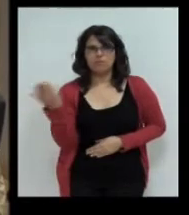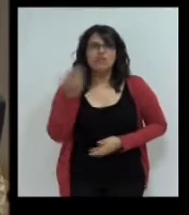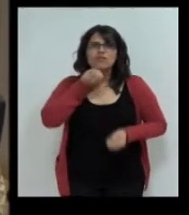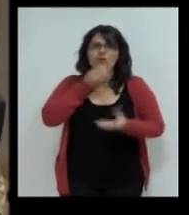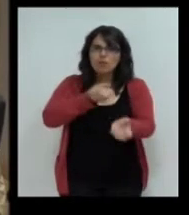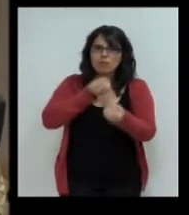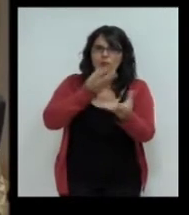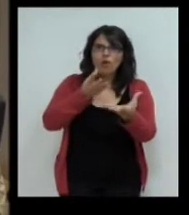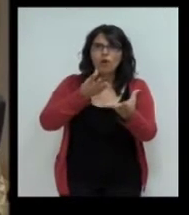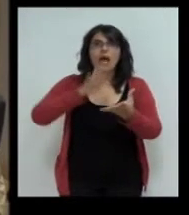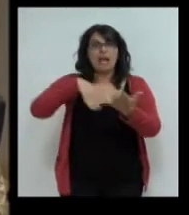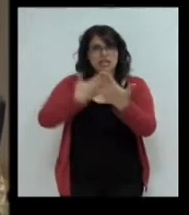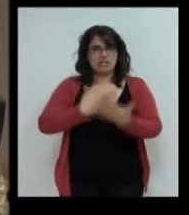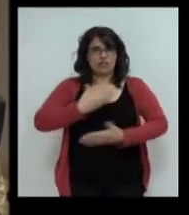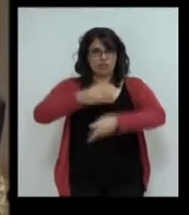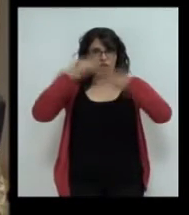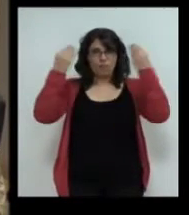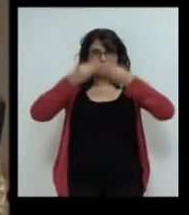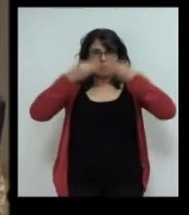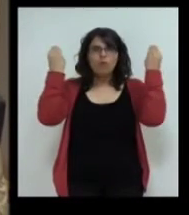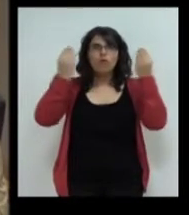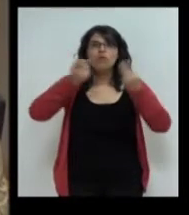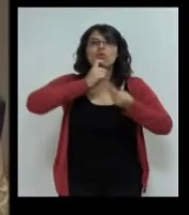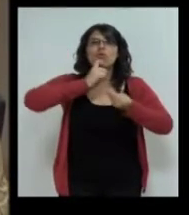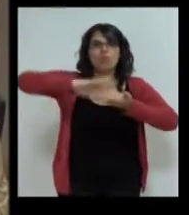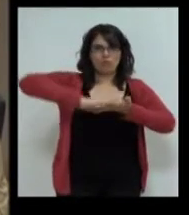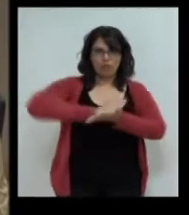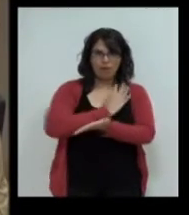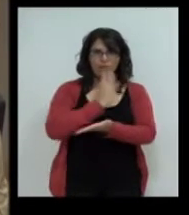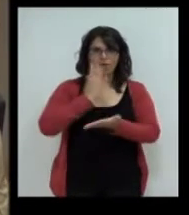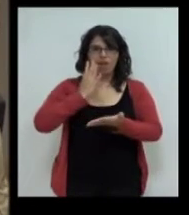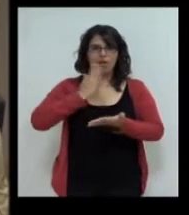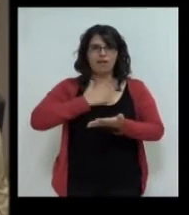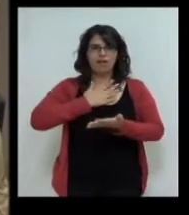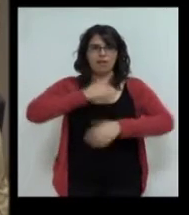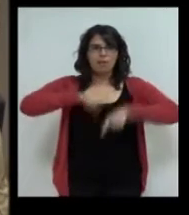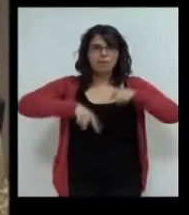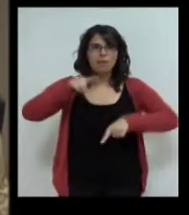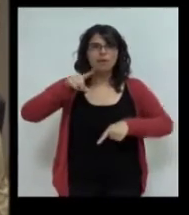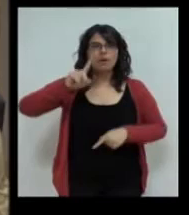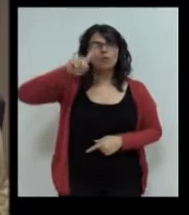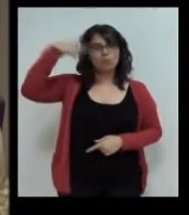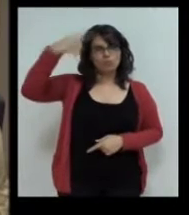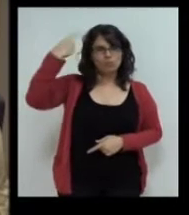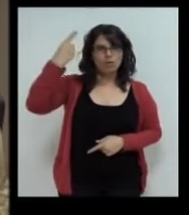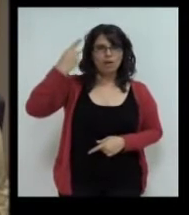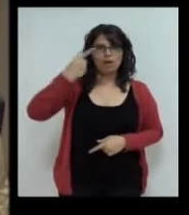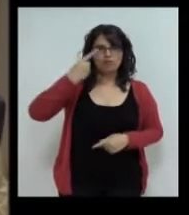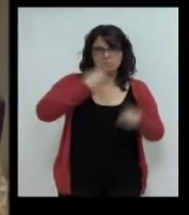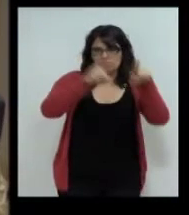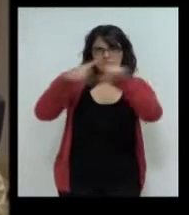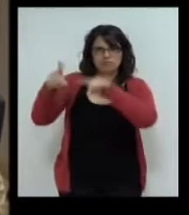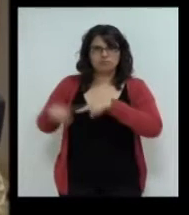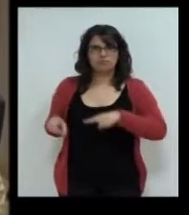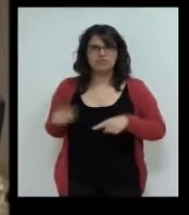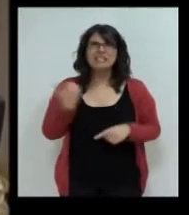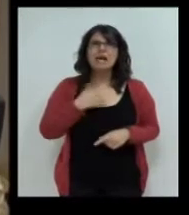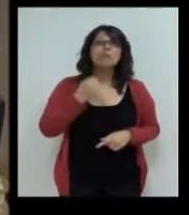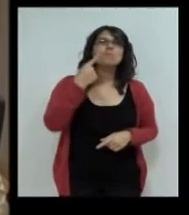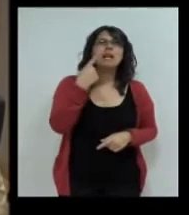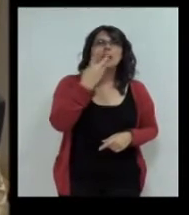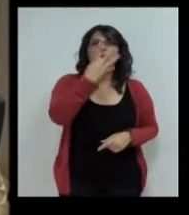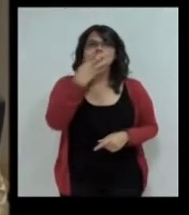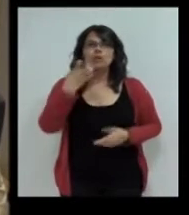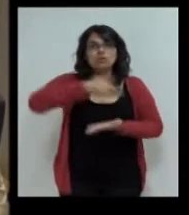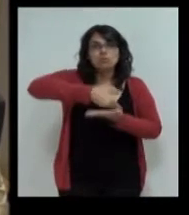información, en nuestra formación, ¿no?, en la influencia que puede tener en las distintas culturas de este mundo, ¿no? Hay más de